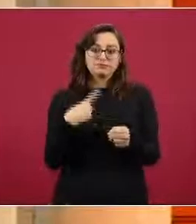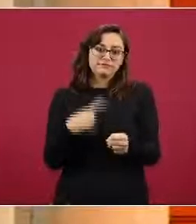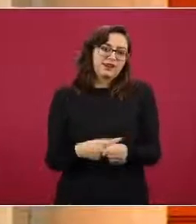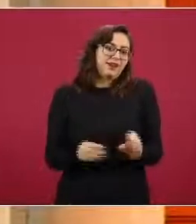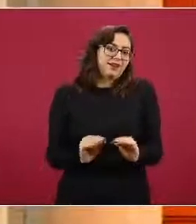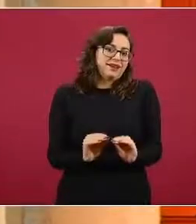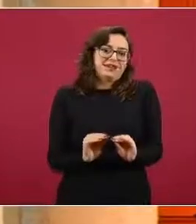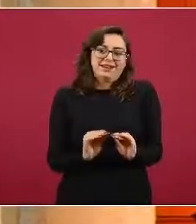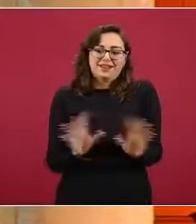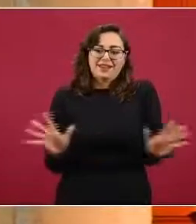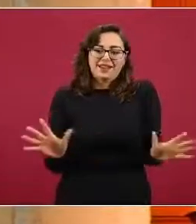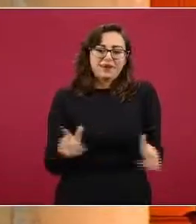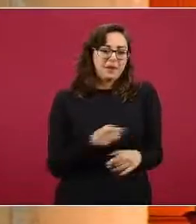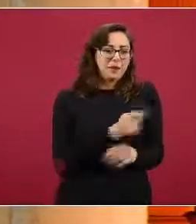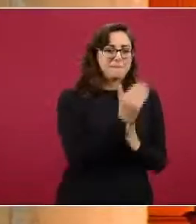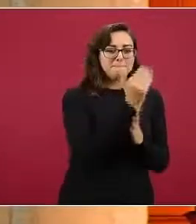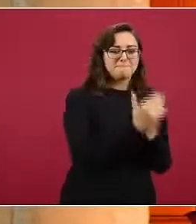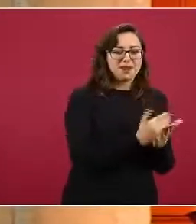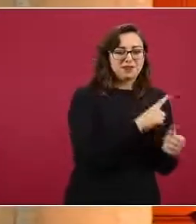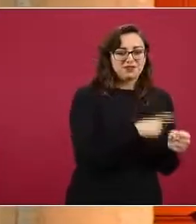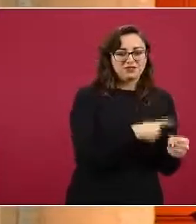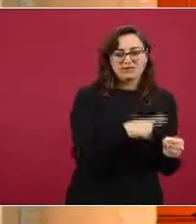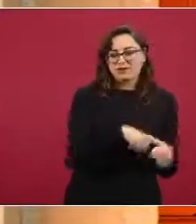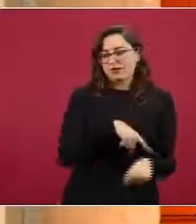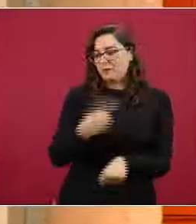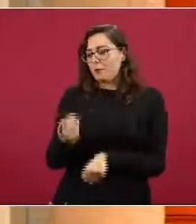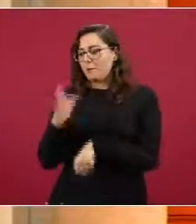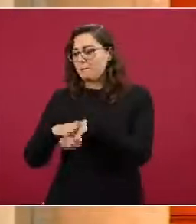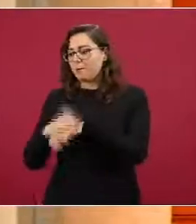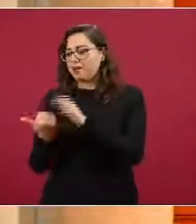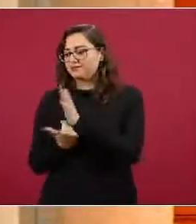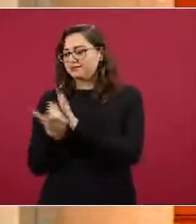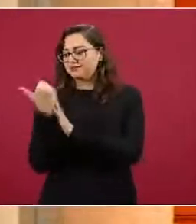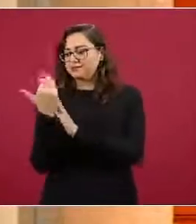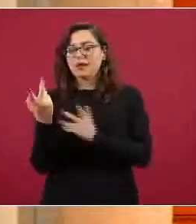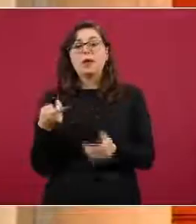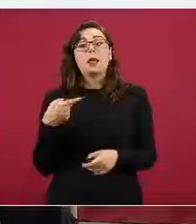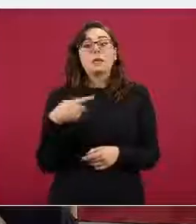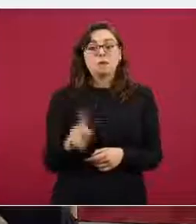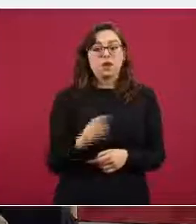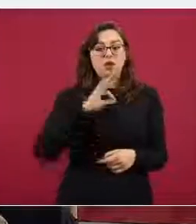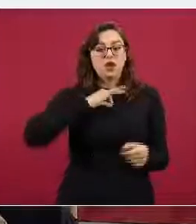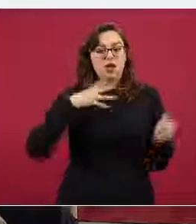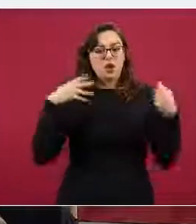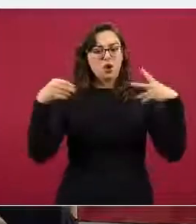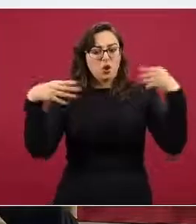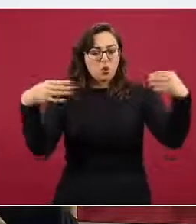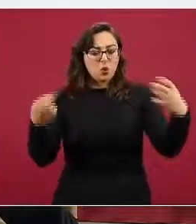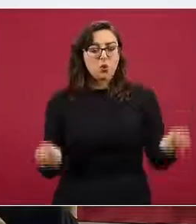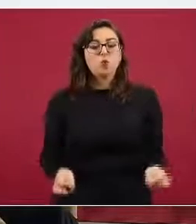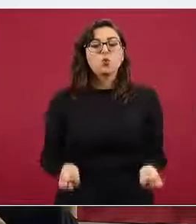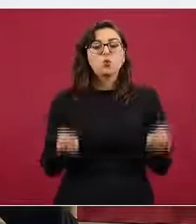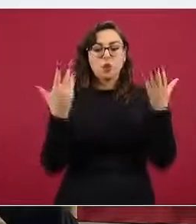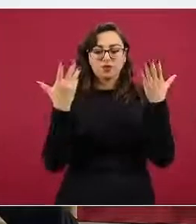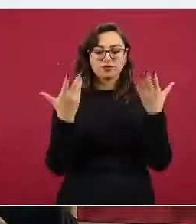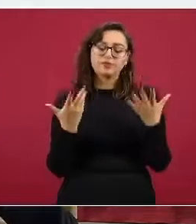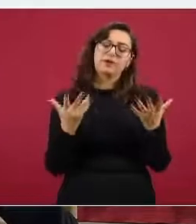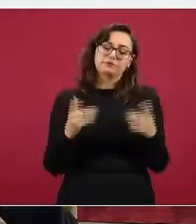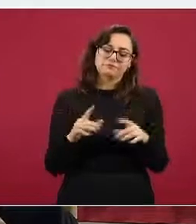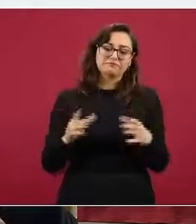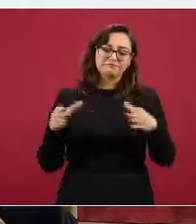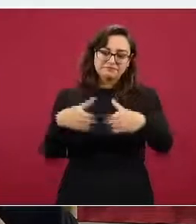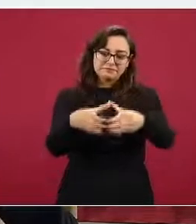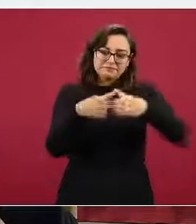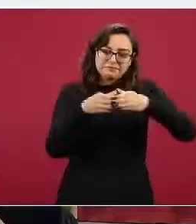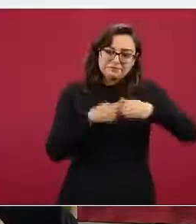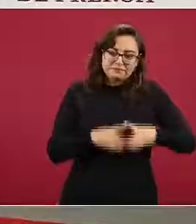en el primer país hay menos casos que en el segundo. Pero si lo que queremos ver es la intensidad de la epidemia, usamos esta medida,